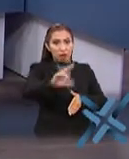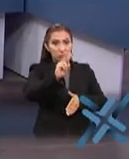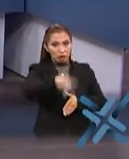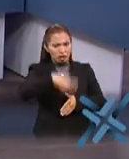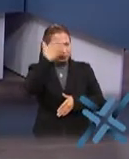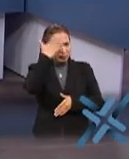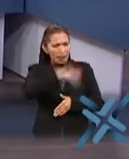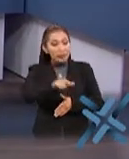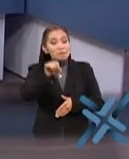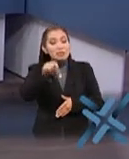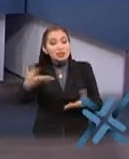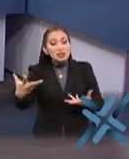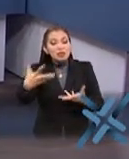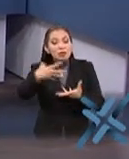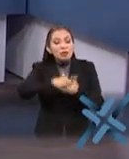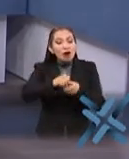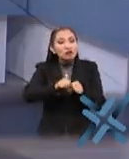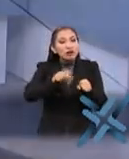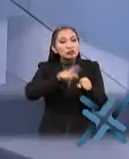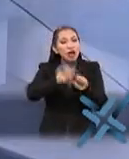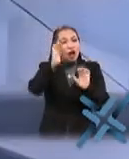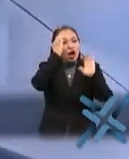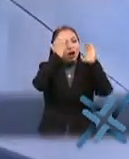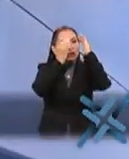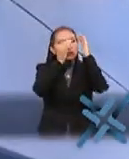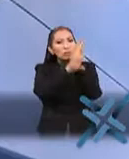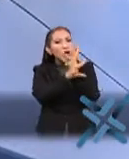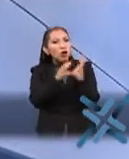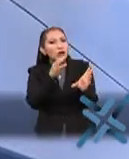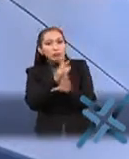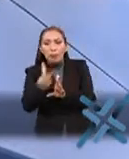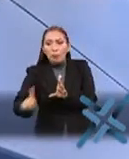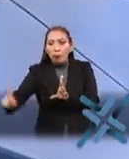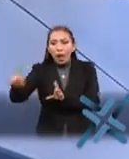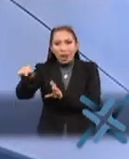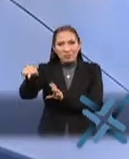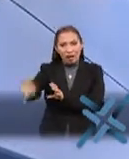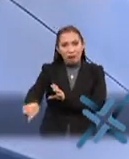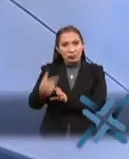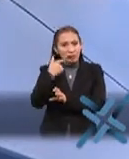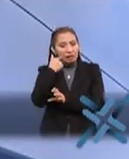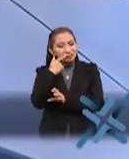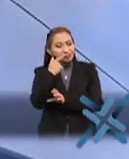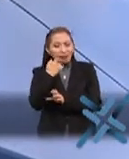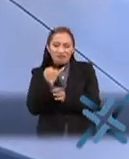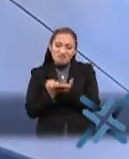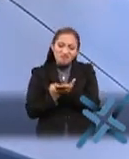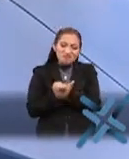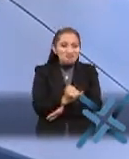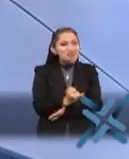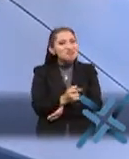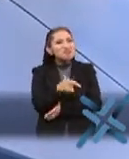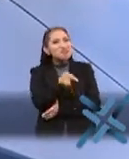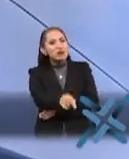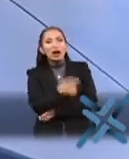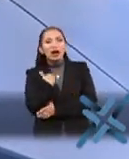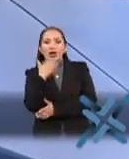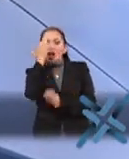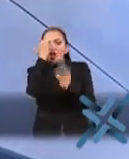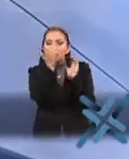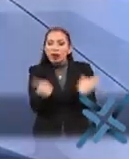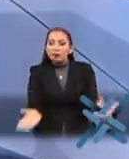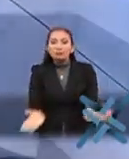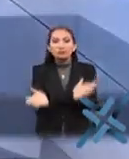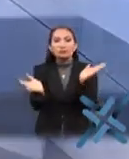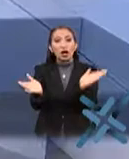decirlo, forman parte de estas sociedades del conocimiento. Los pueblos que apuestan, digamos, por el conocimiento como